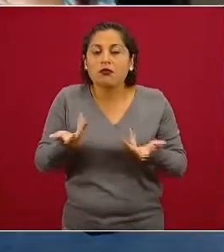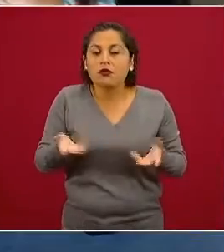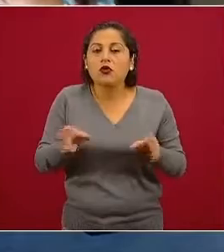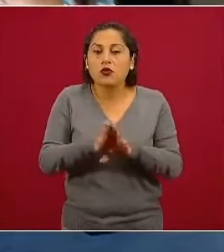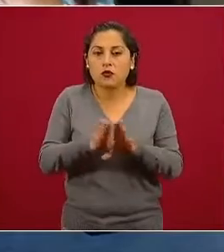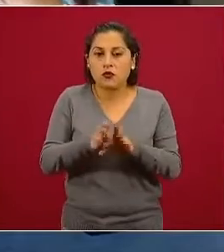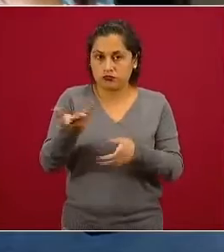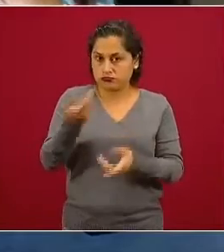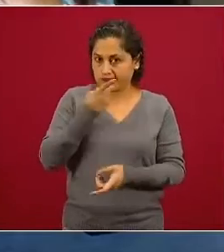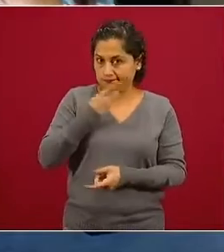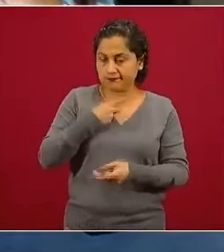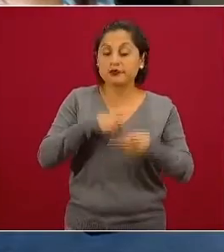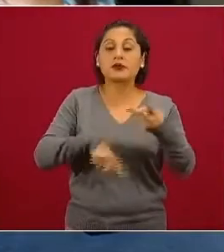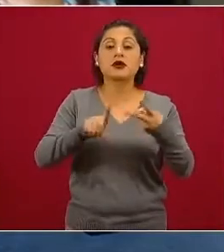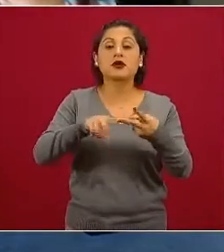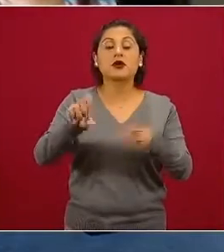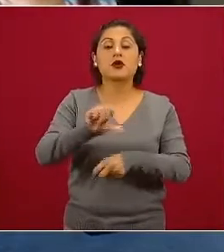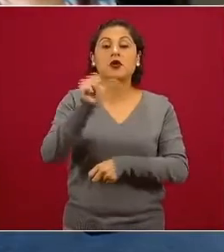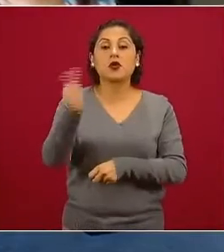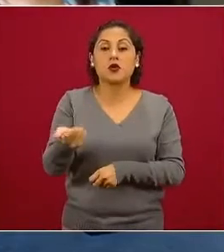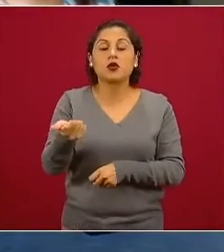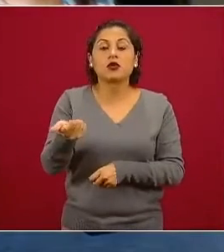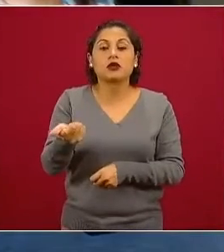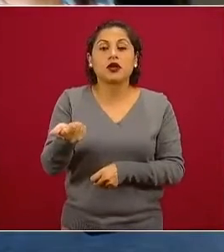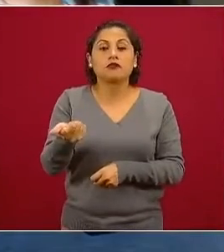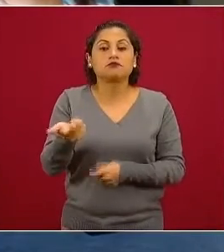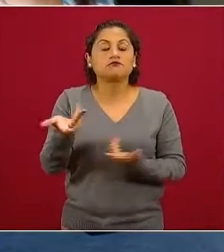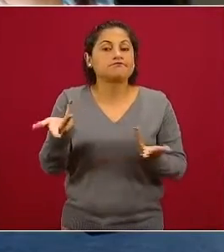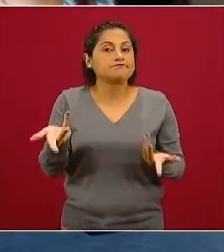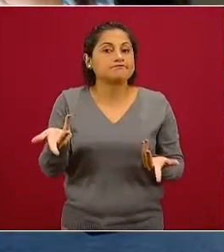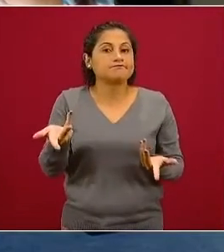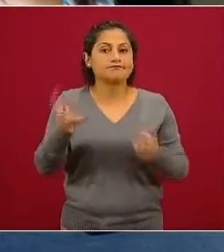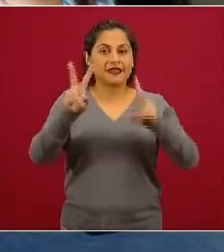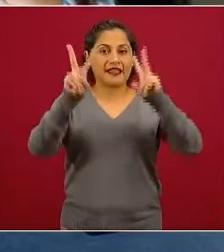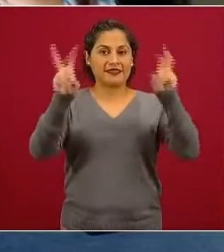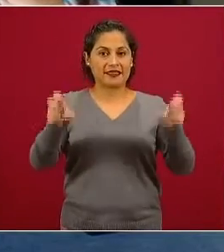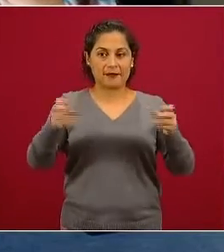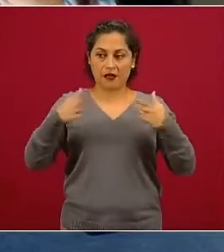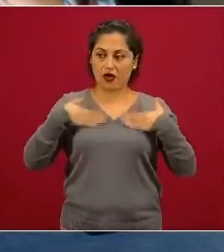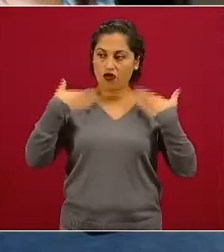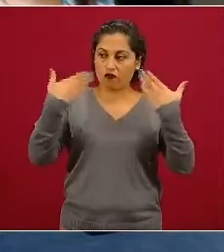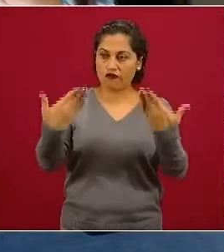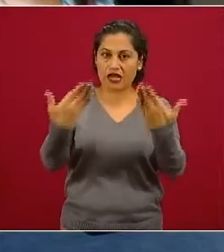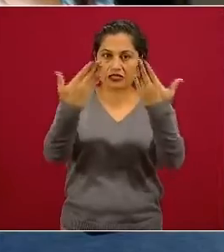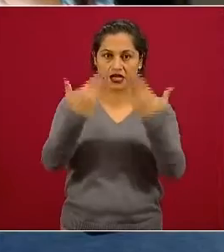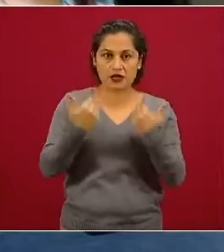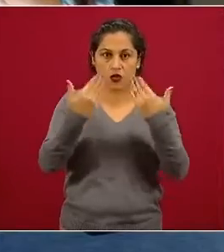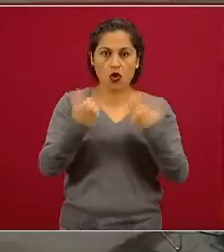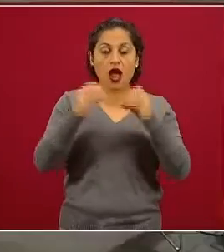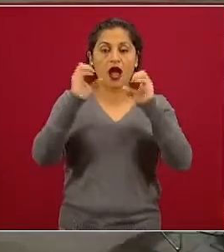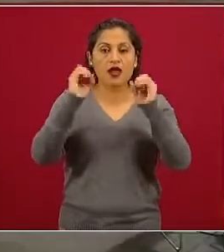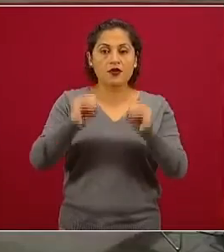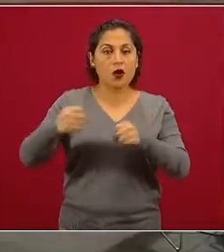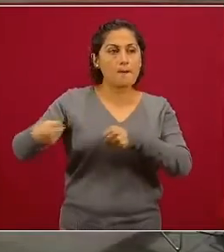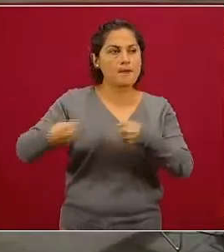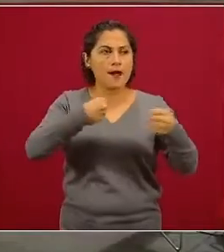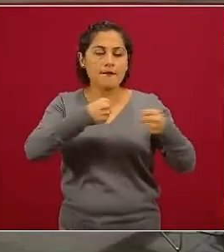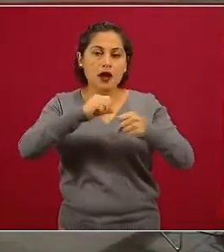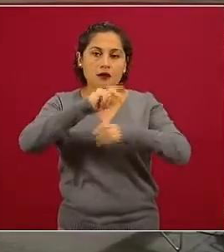proceso con los medios aliados? O sea, ¿qué es, cómo uno puede acercarse a los medios a